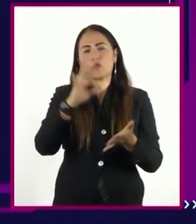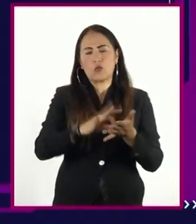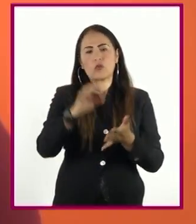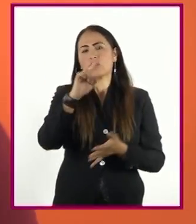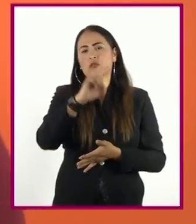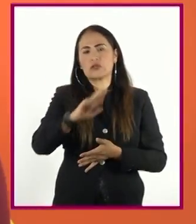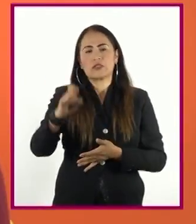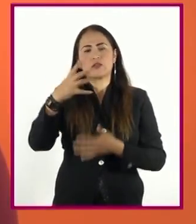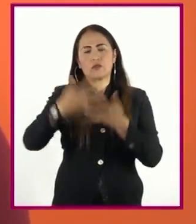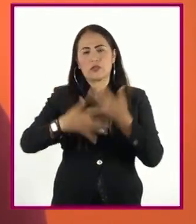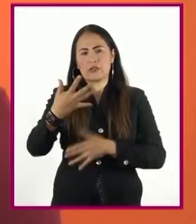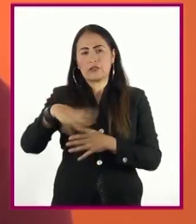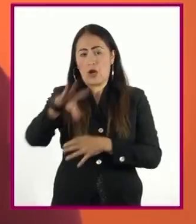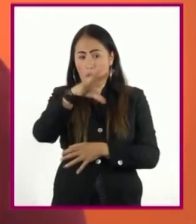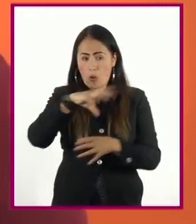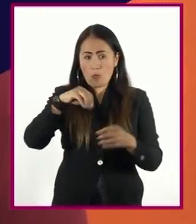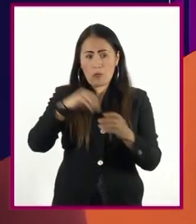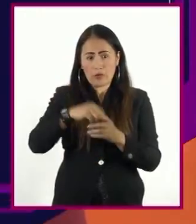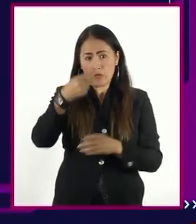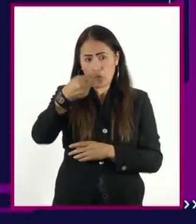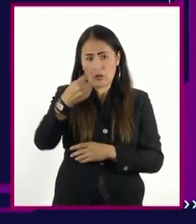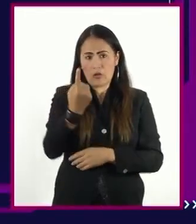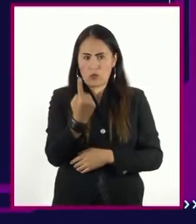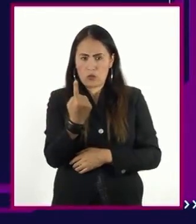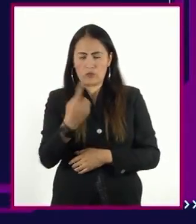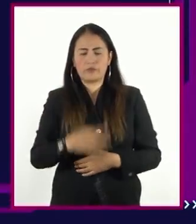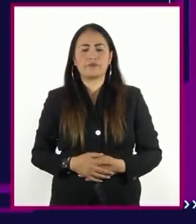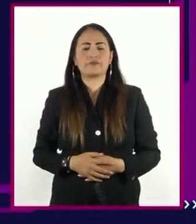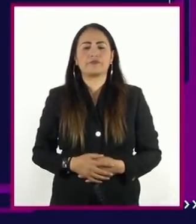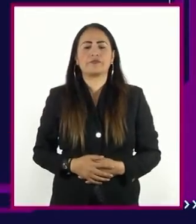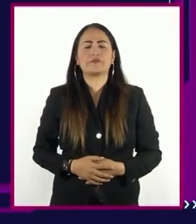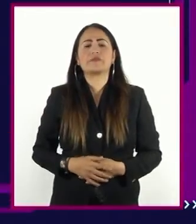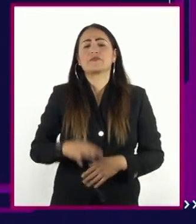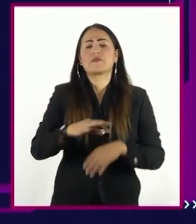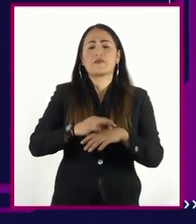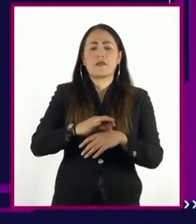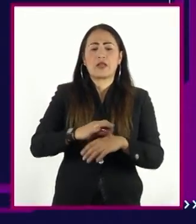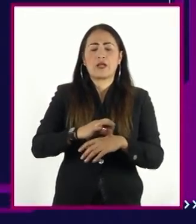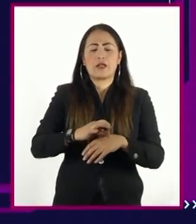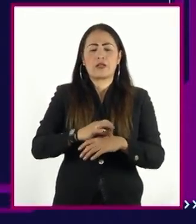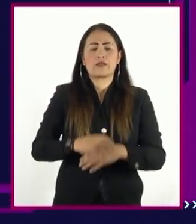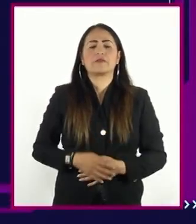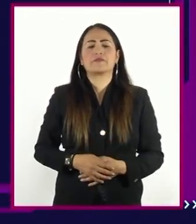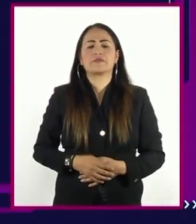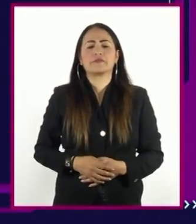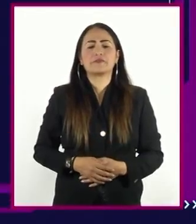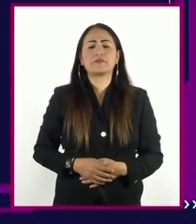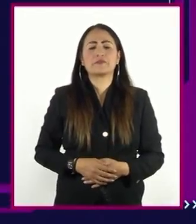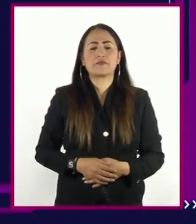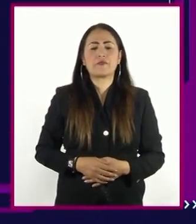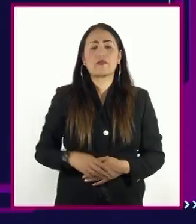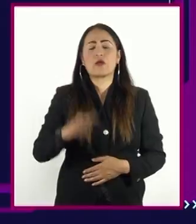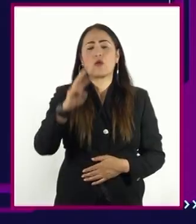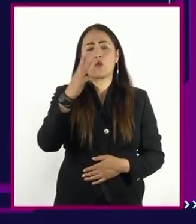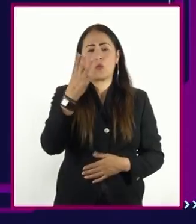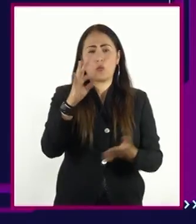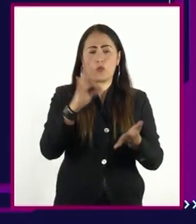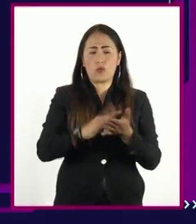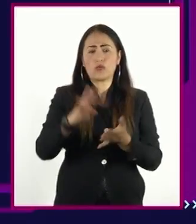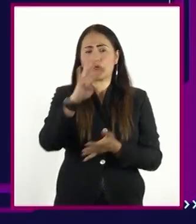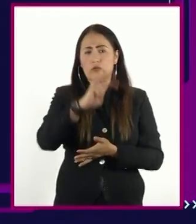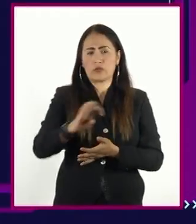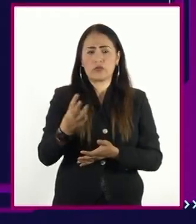entero. Para la carne es 403 milésimos por 360, es igual a 145.1